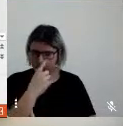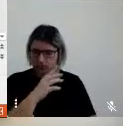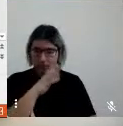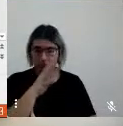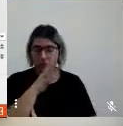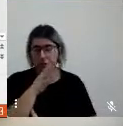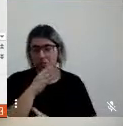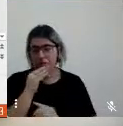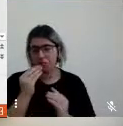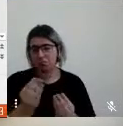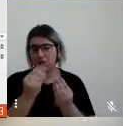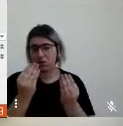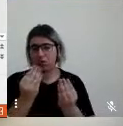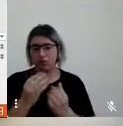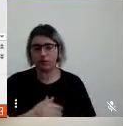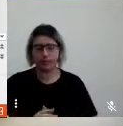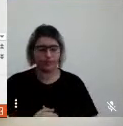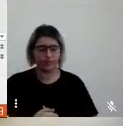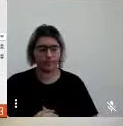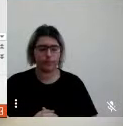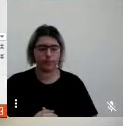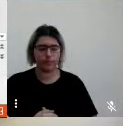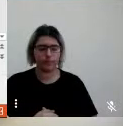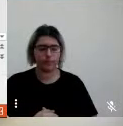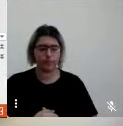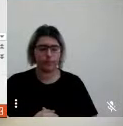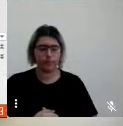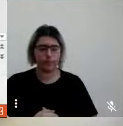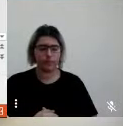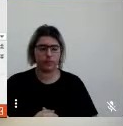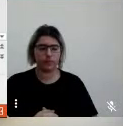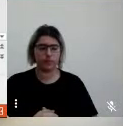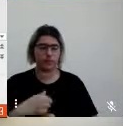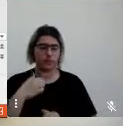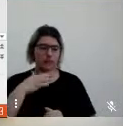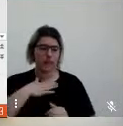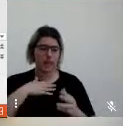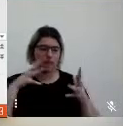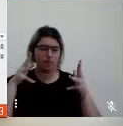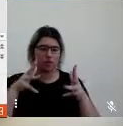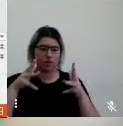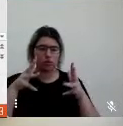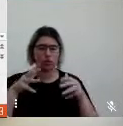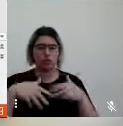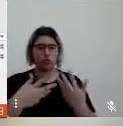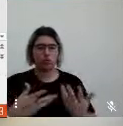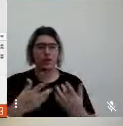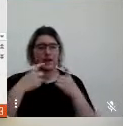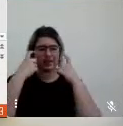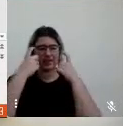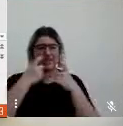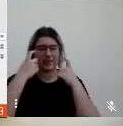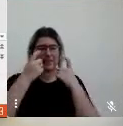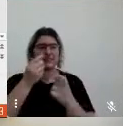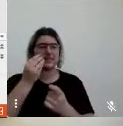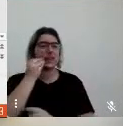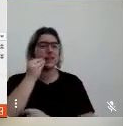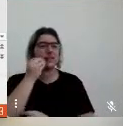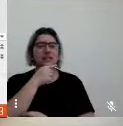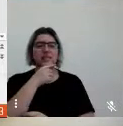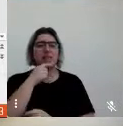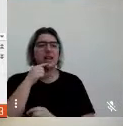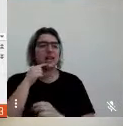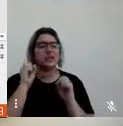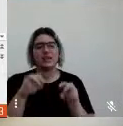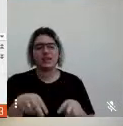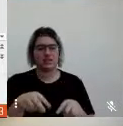sacarina. Vale, pues yo mi consejo es que la sacarina también la intentes retirar, ¿vale? Porque al final la